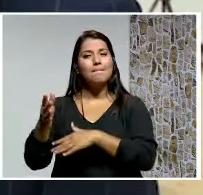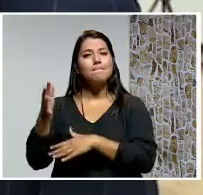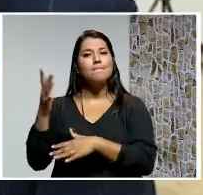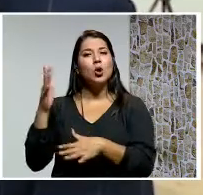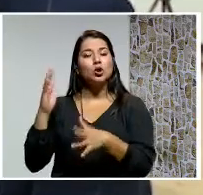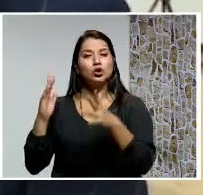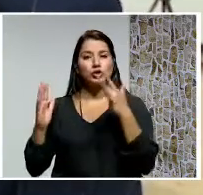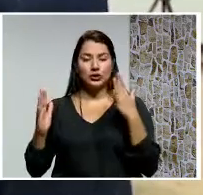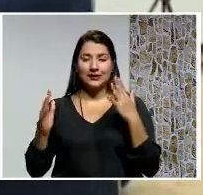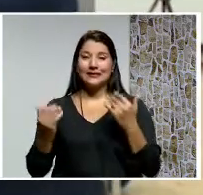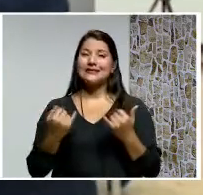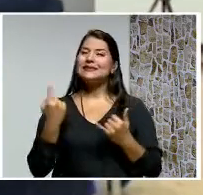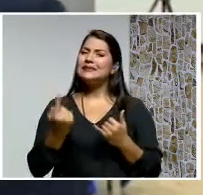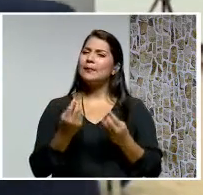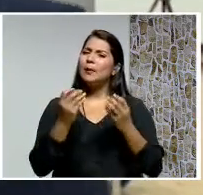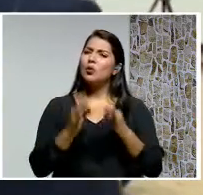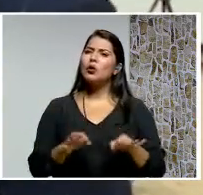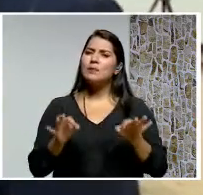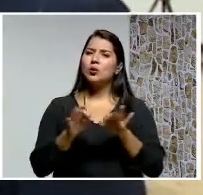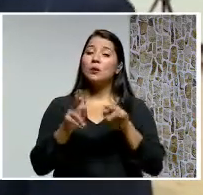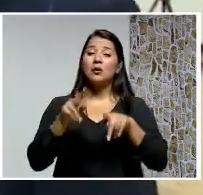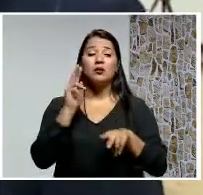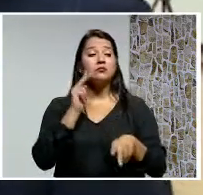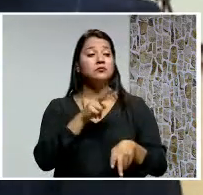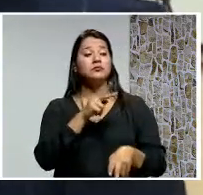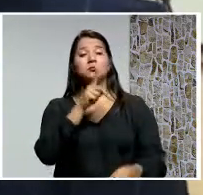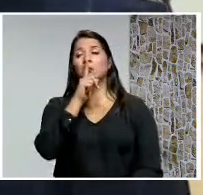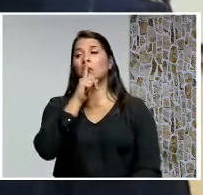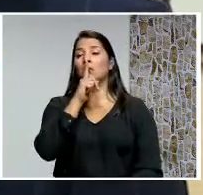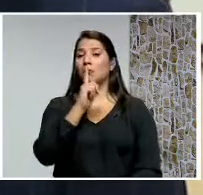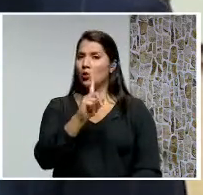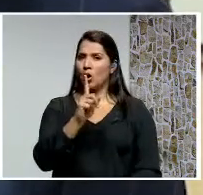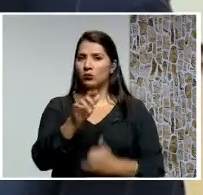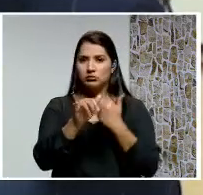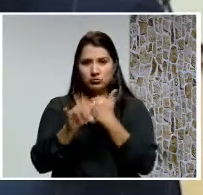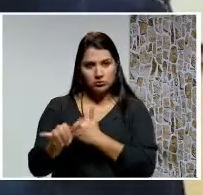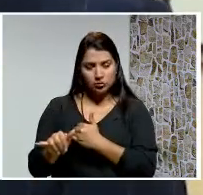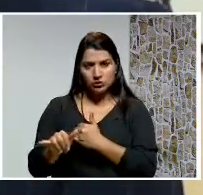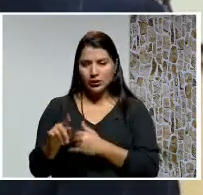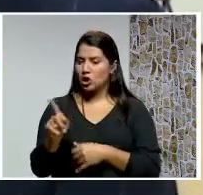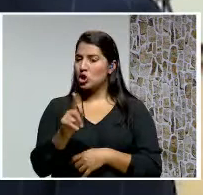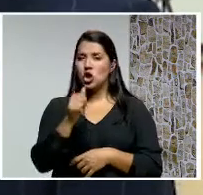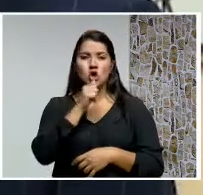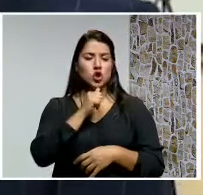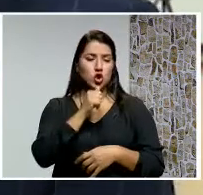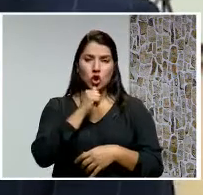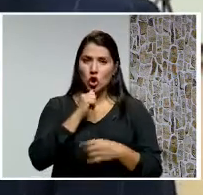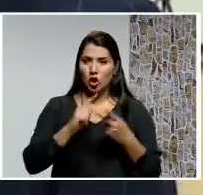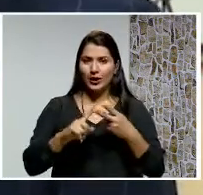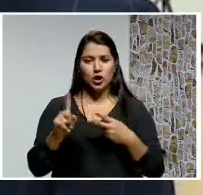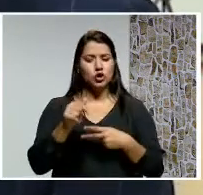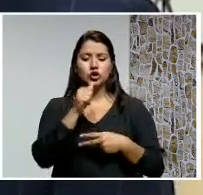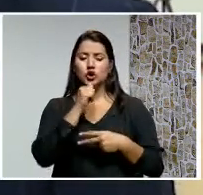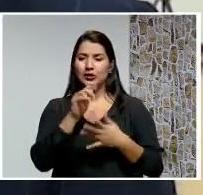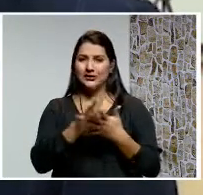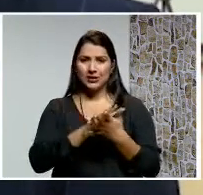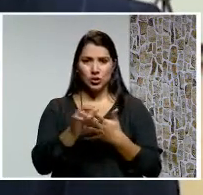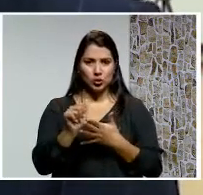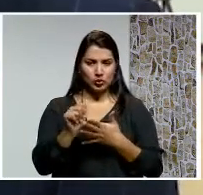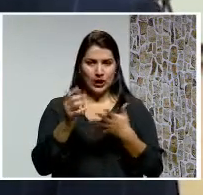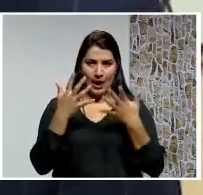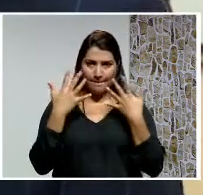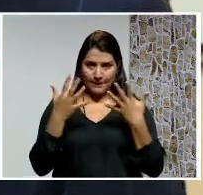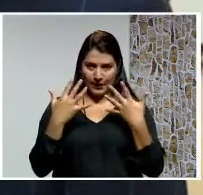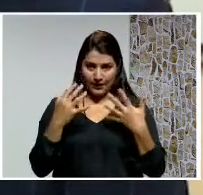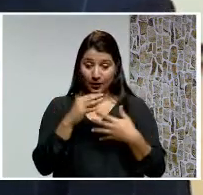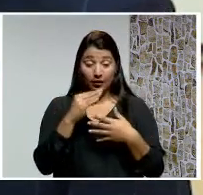denuncie, que no tolere el tráfico de flora y fauna silvestre, que no tolere la destrucción del ambiente y que forme